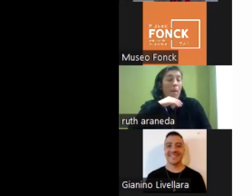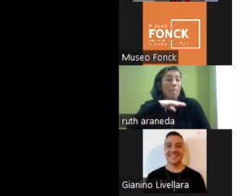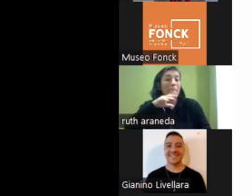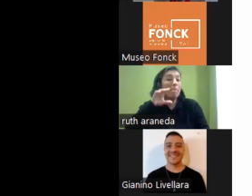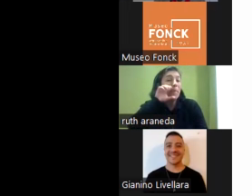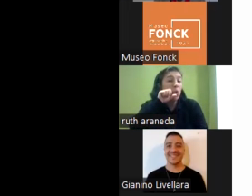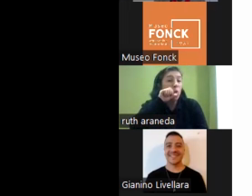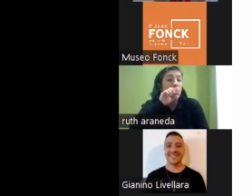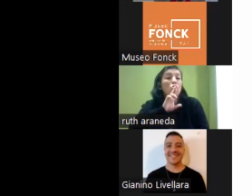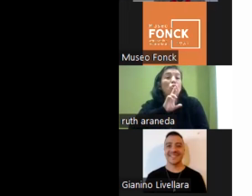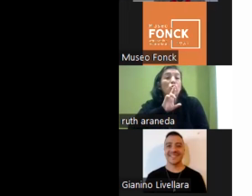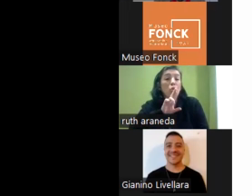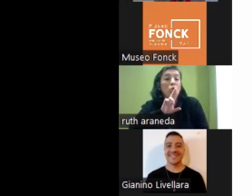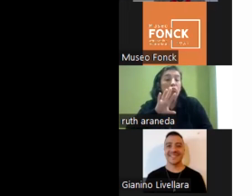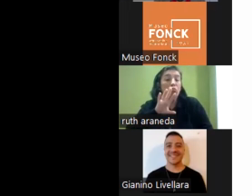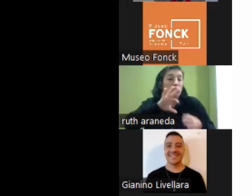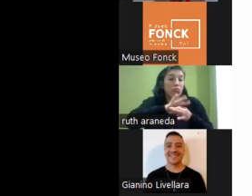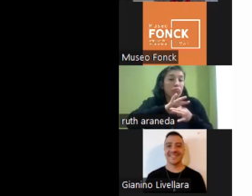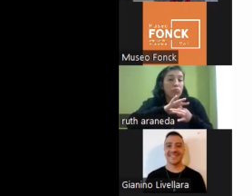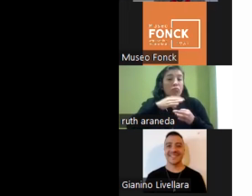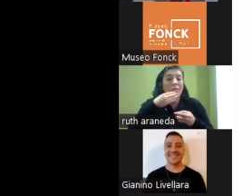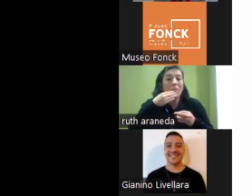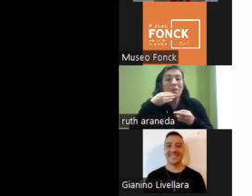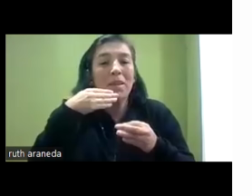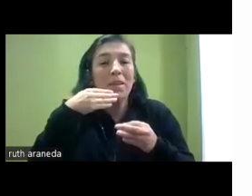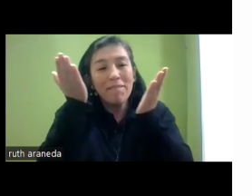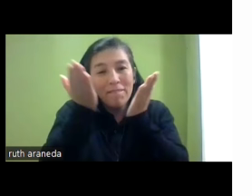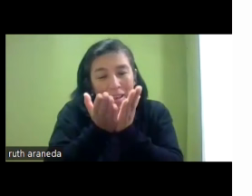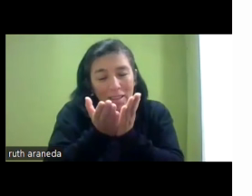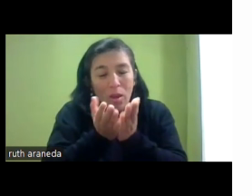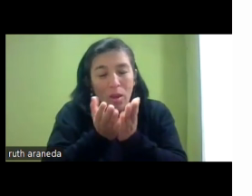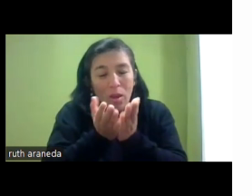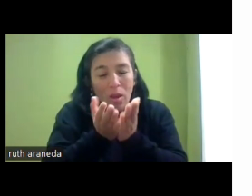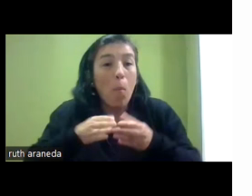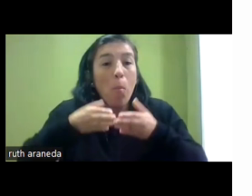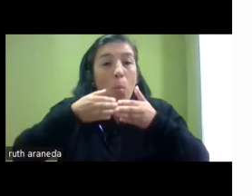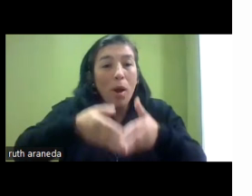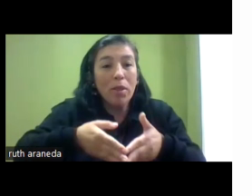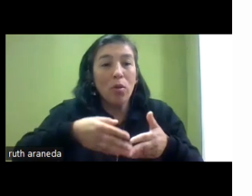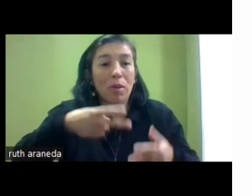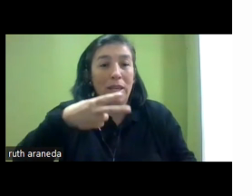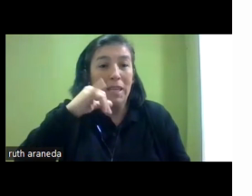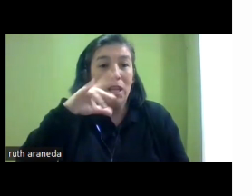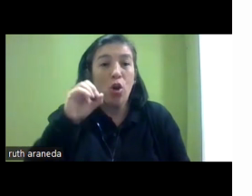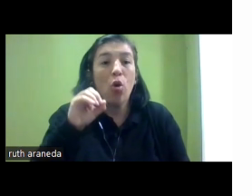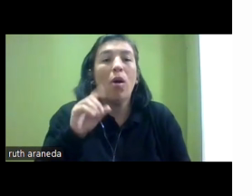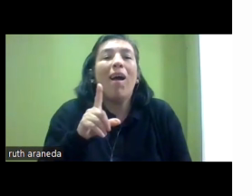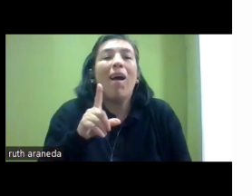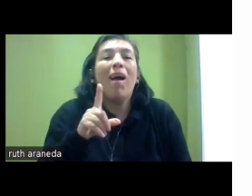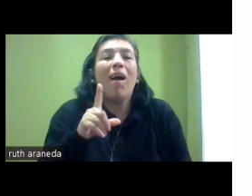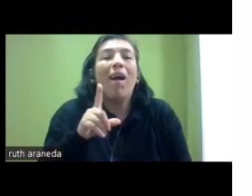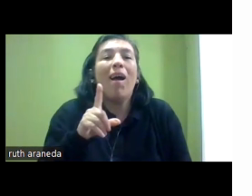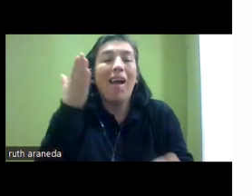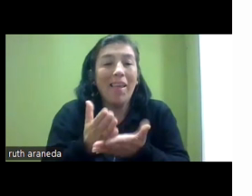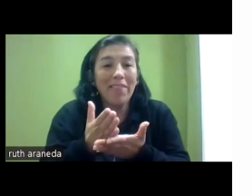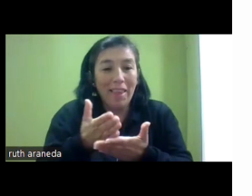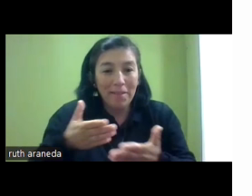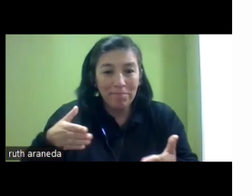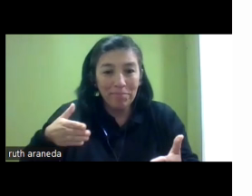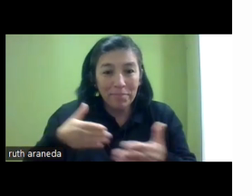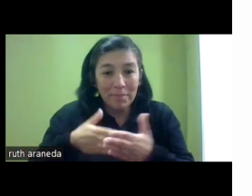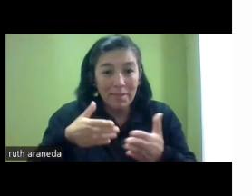menos el Valle de Moquegua con el puerto de Hilo, hasta el sur de Camarones, de la